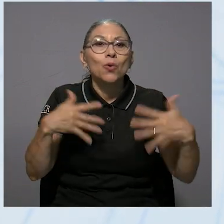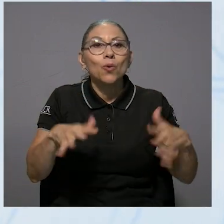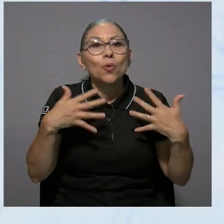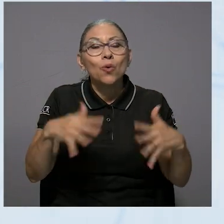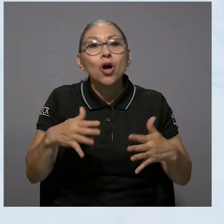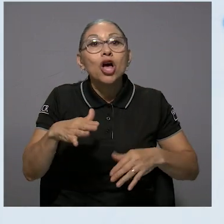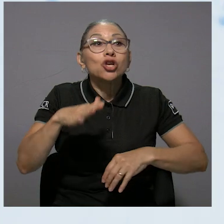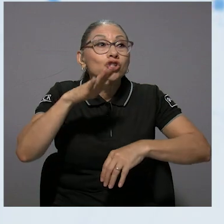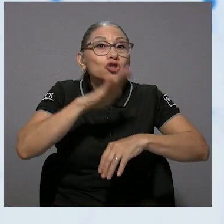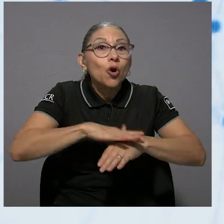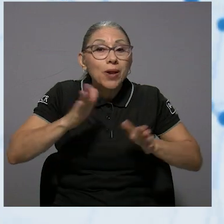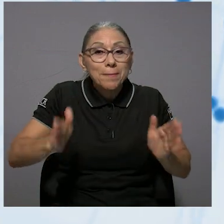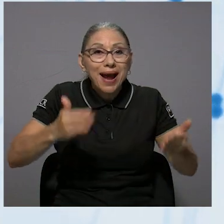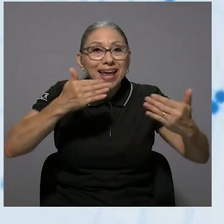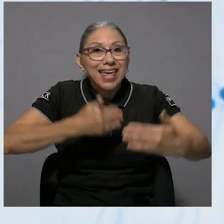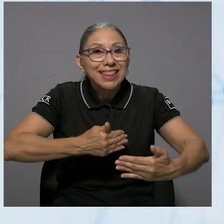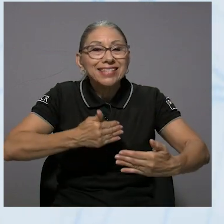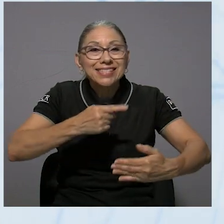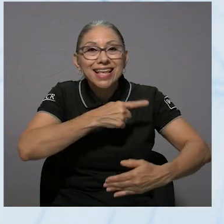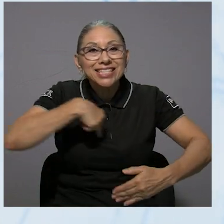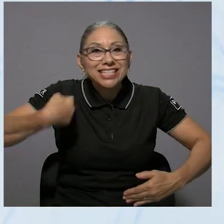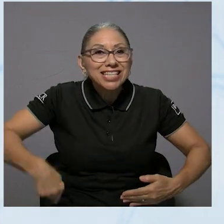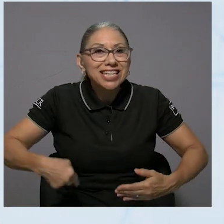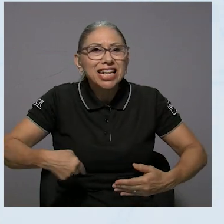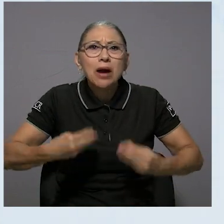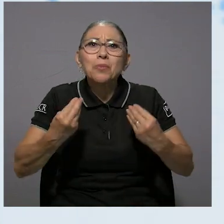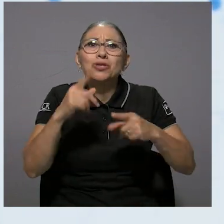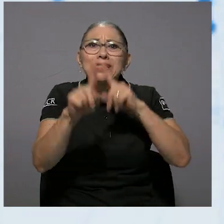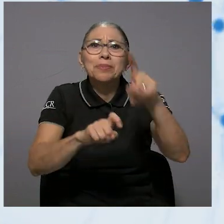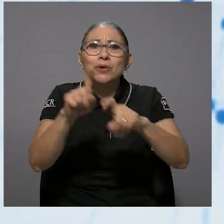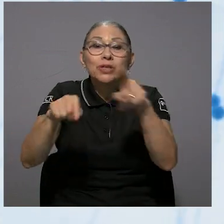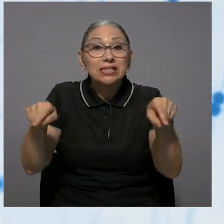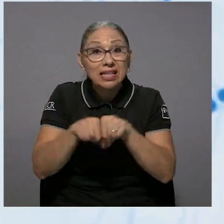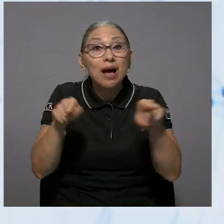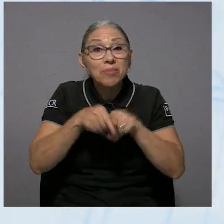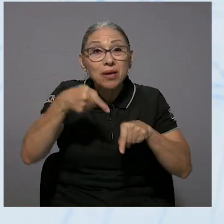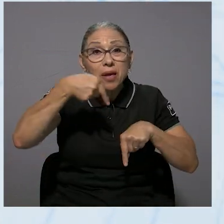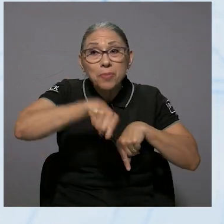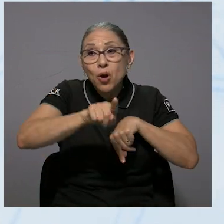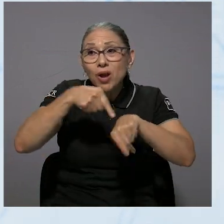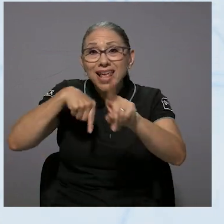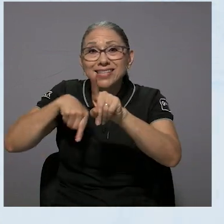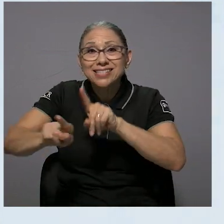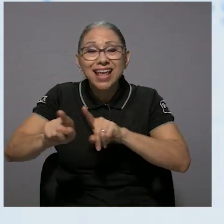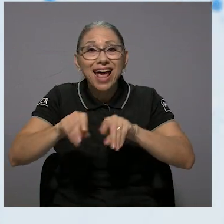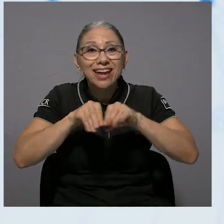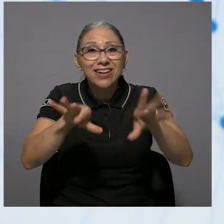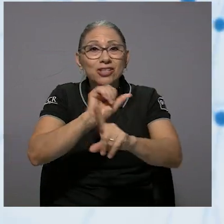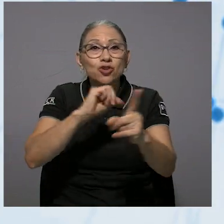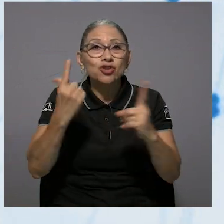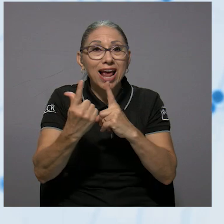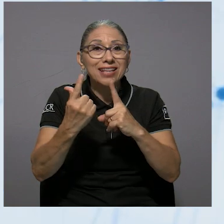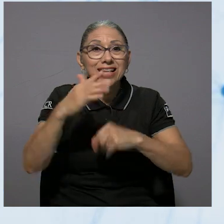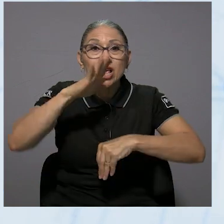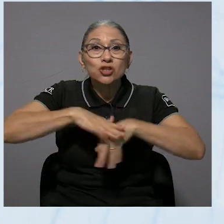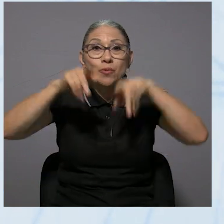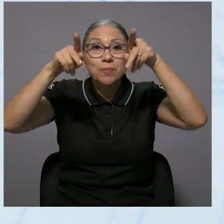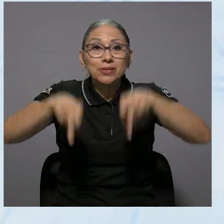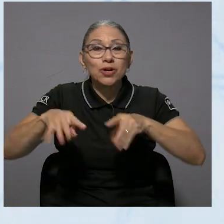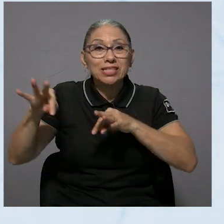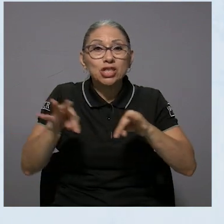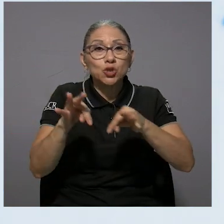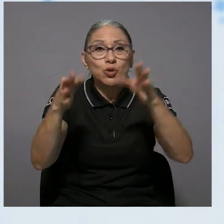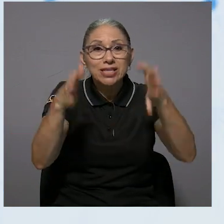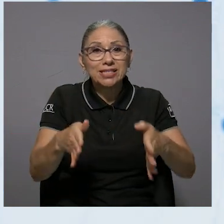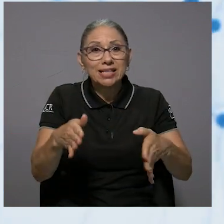cantidad de preguntas sobre los paquetes de China, incluso la violencia en redes sociales con respecto a turistas. Claro.